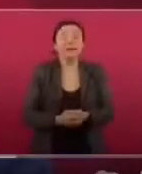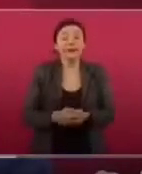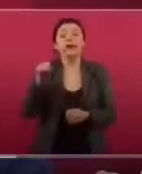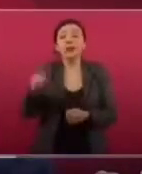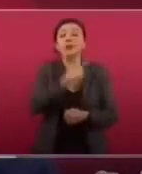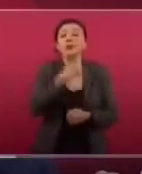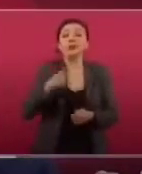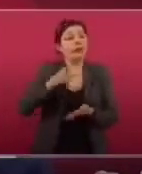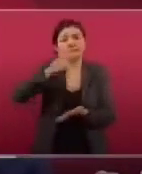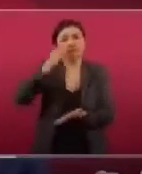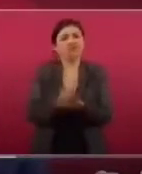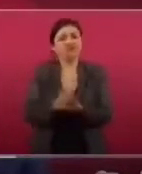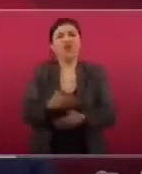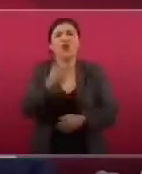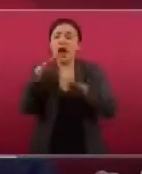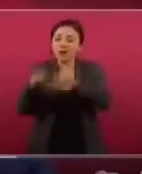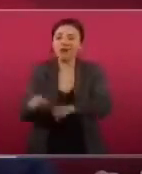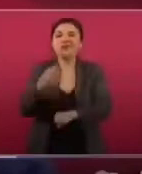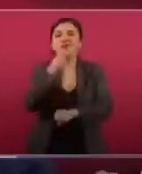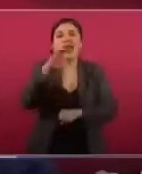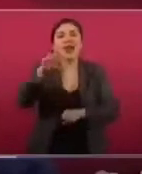detengas a Caro Quintero.